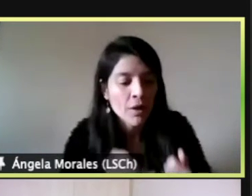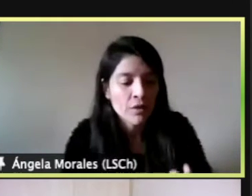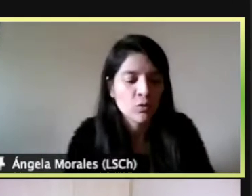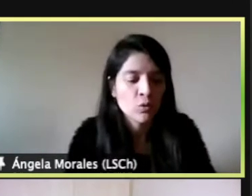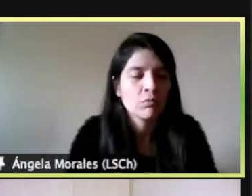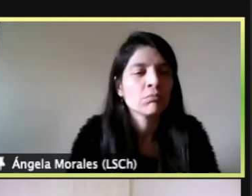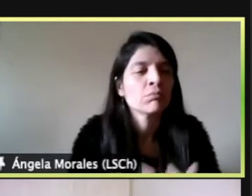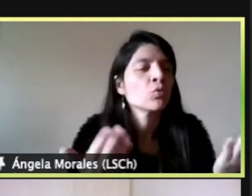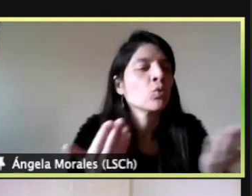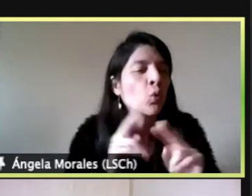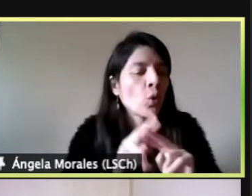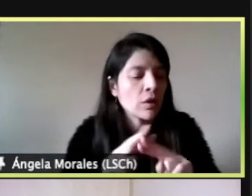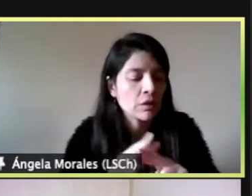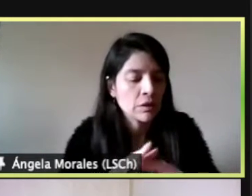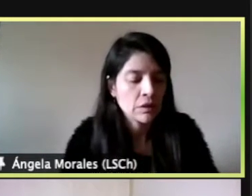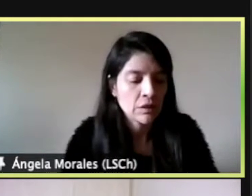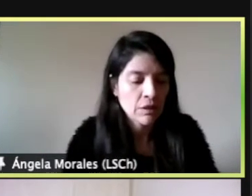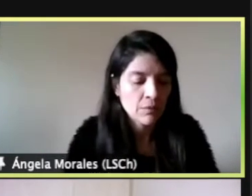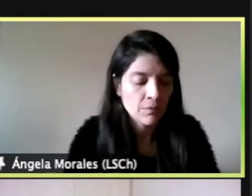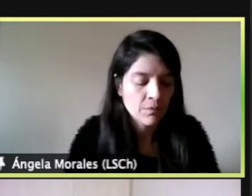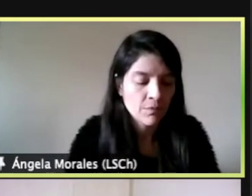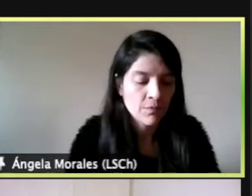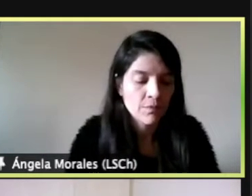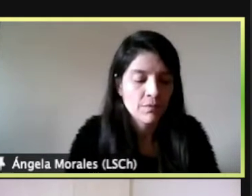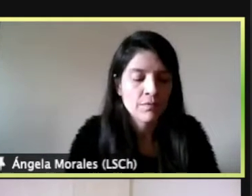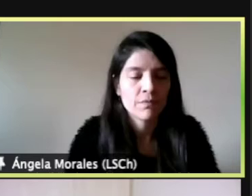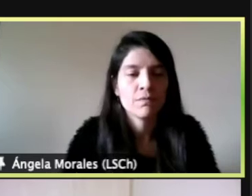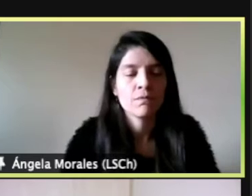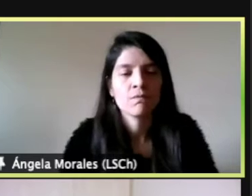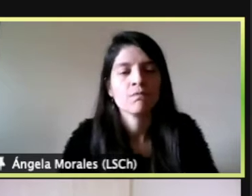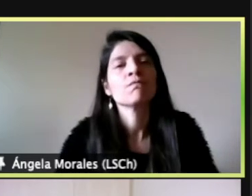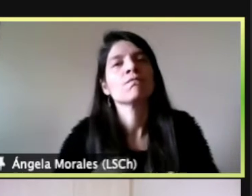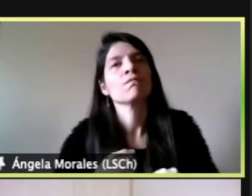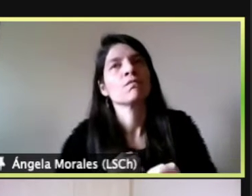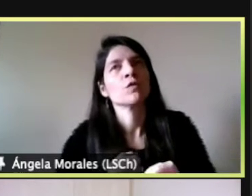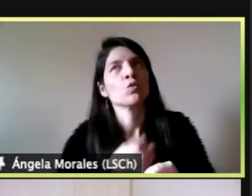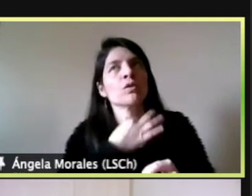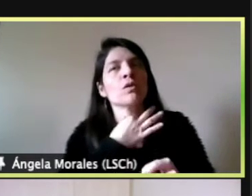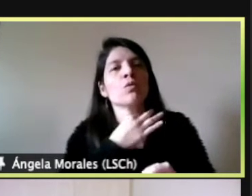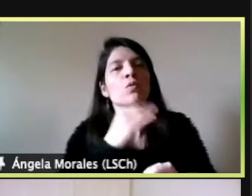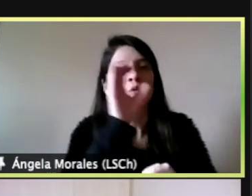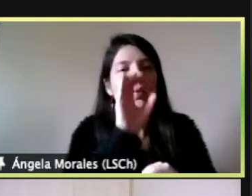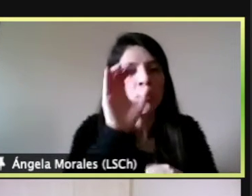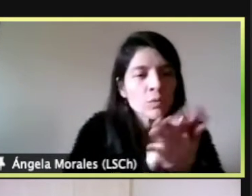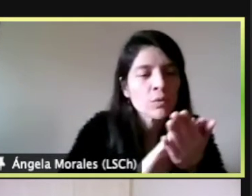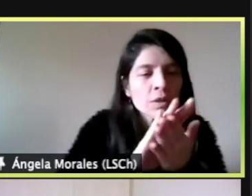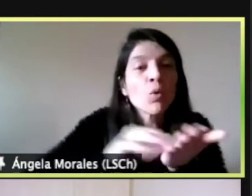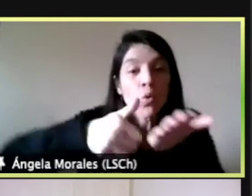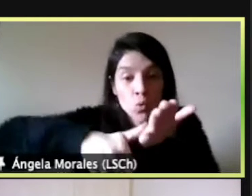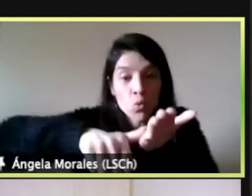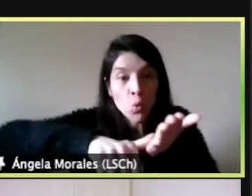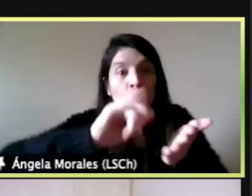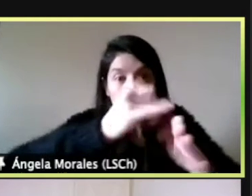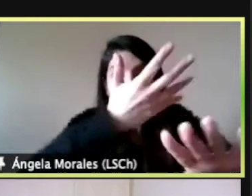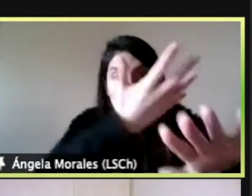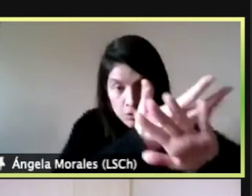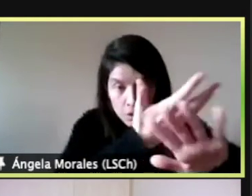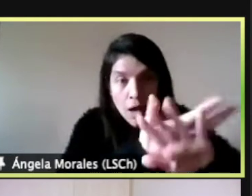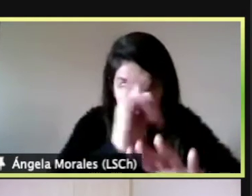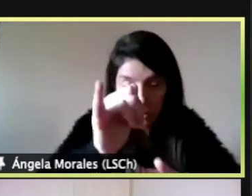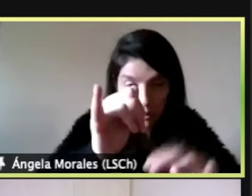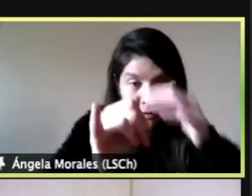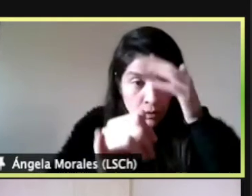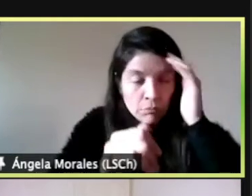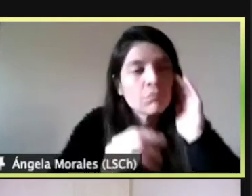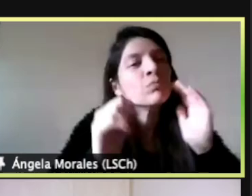O sea, yo quiero solamente buscar root que sí existan. Esto lo podemos hacer a través de la validación. Recuerden que la validación